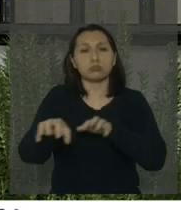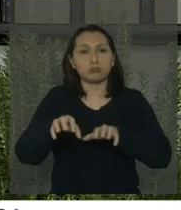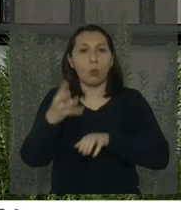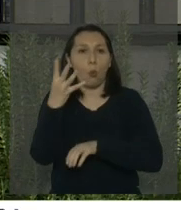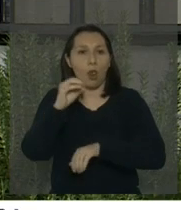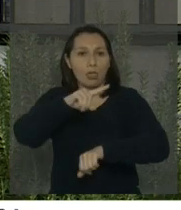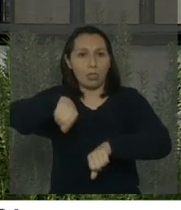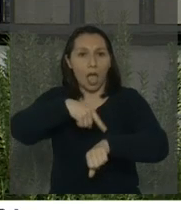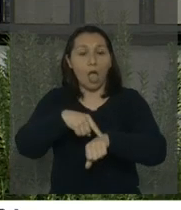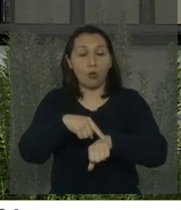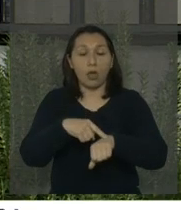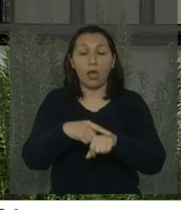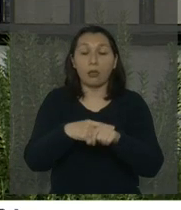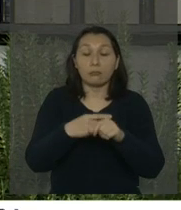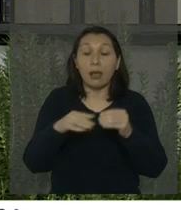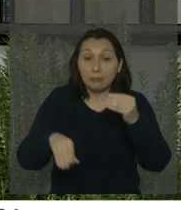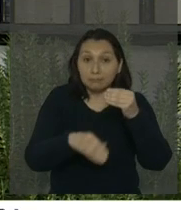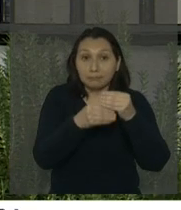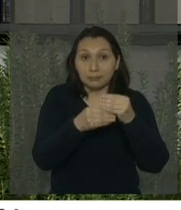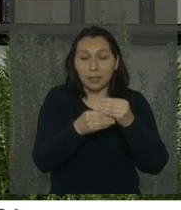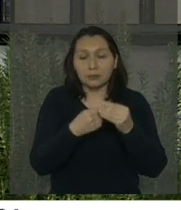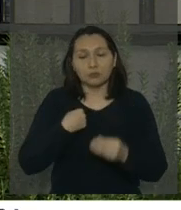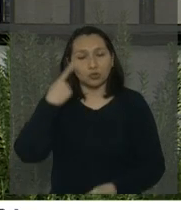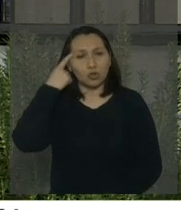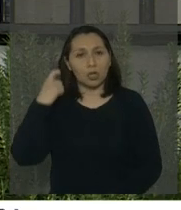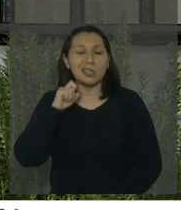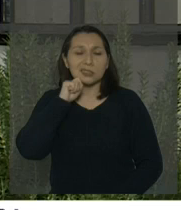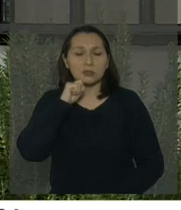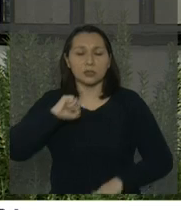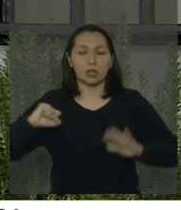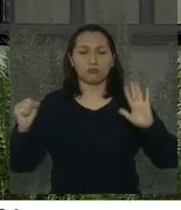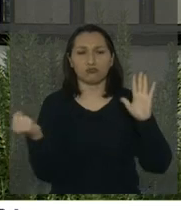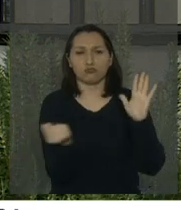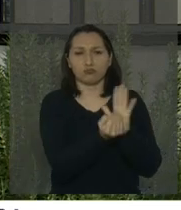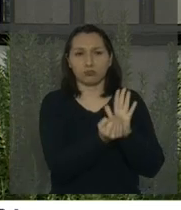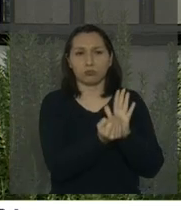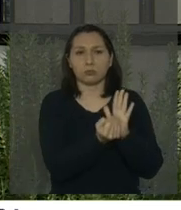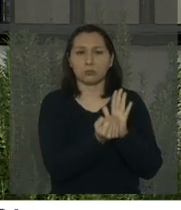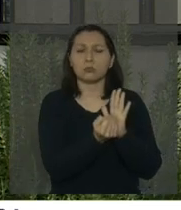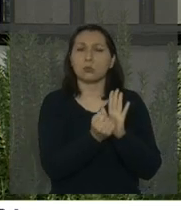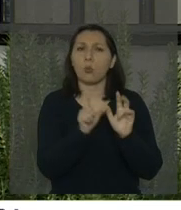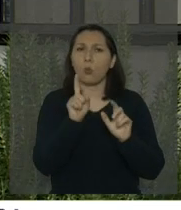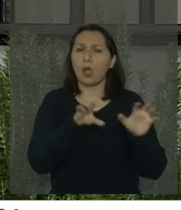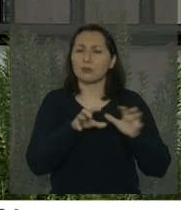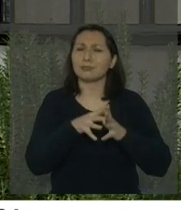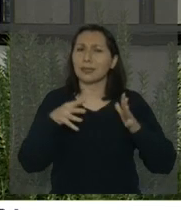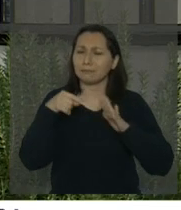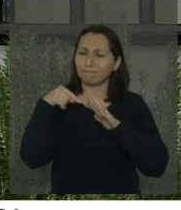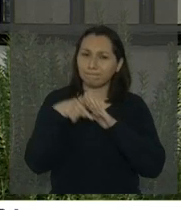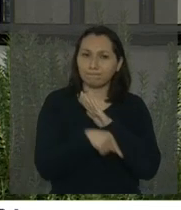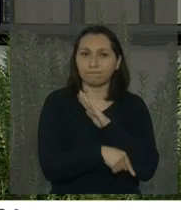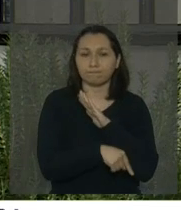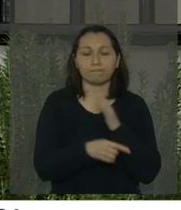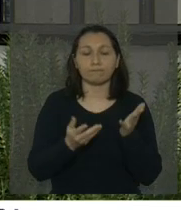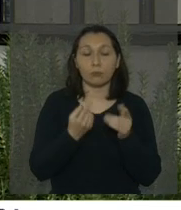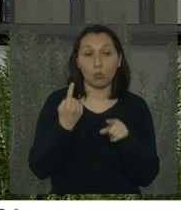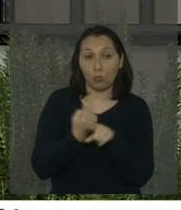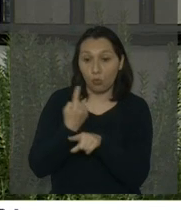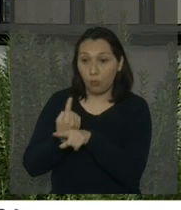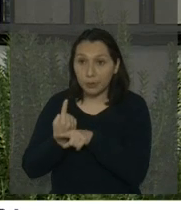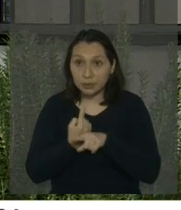40 horas, pero además creo que certifica una cuestión que es más profunda, que